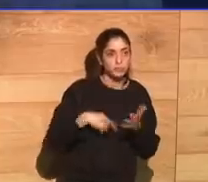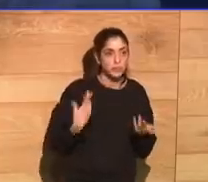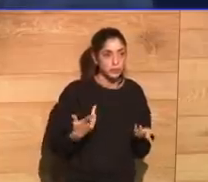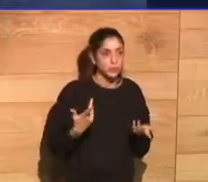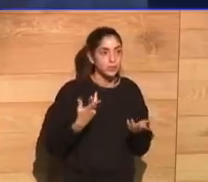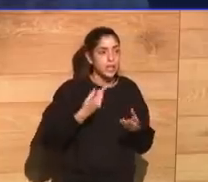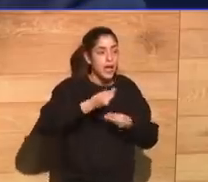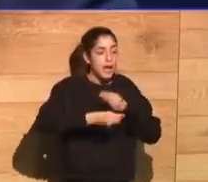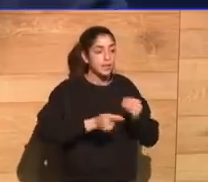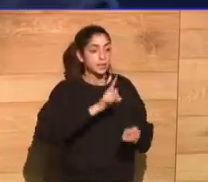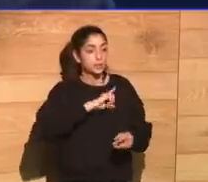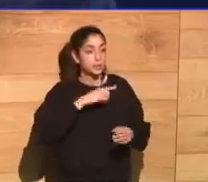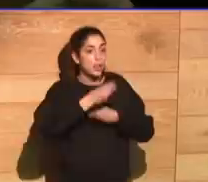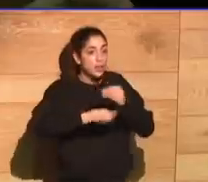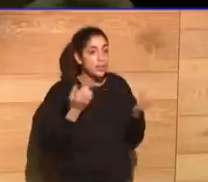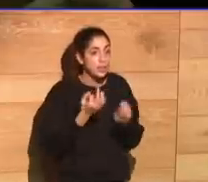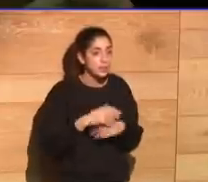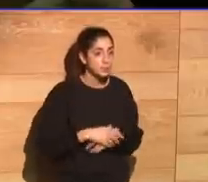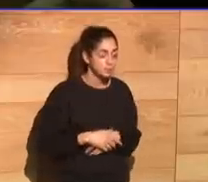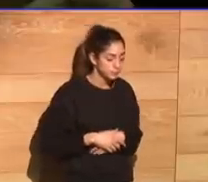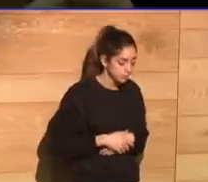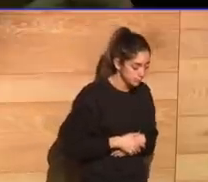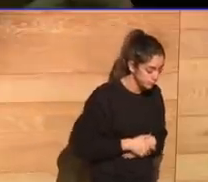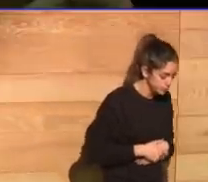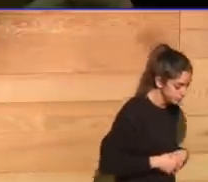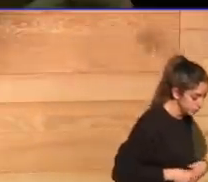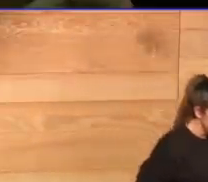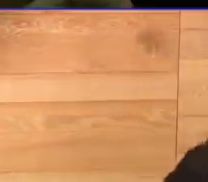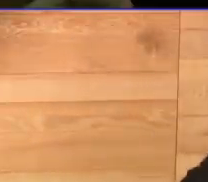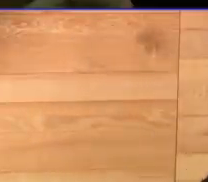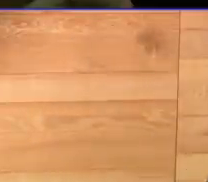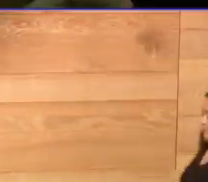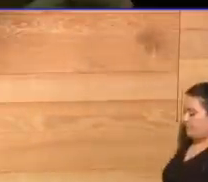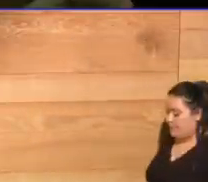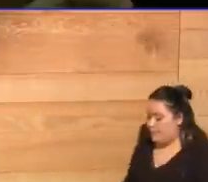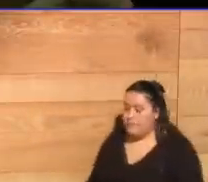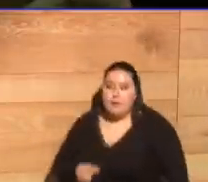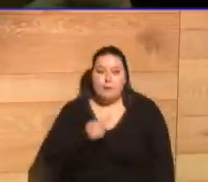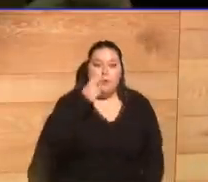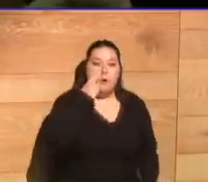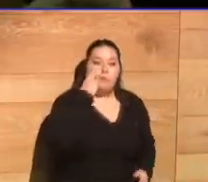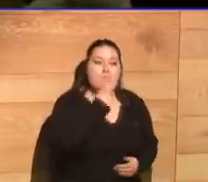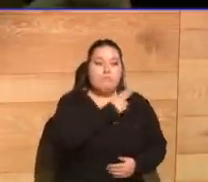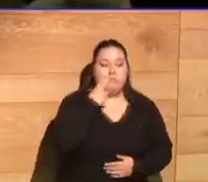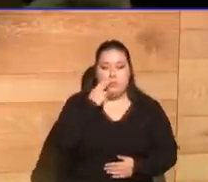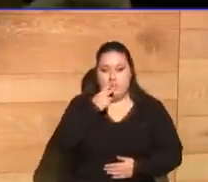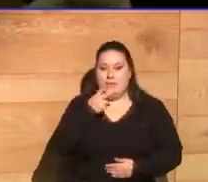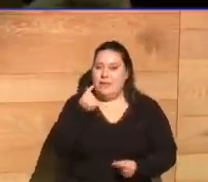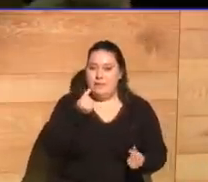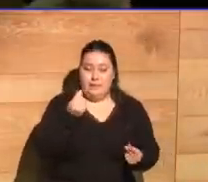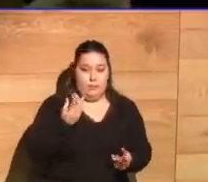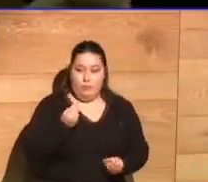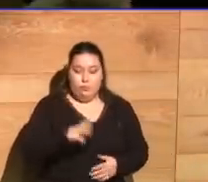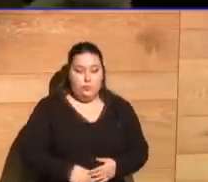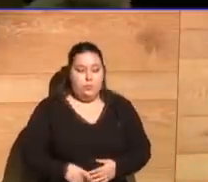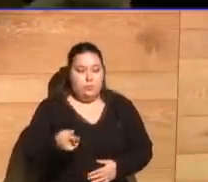los hermanos? Bueno, los hermanos, el padre y el hijo. Prometer mucho dinero a mucha gente. Nos dejaste, haciendo un flashback, nos dejaste en un momento